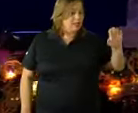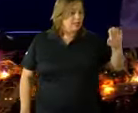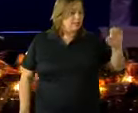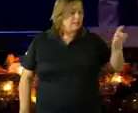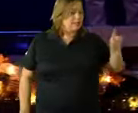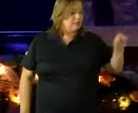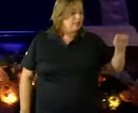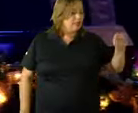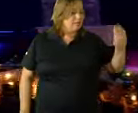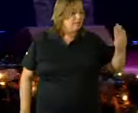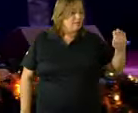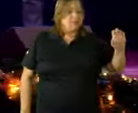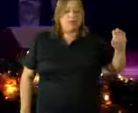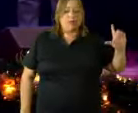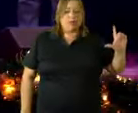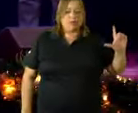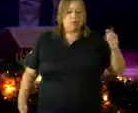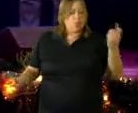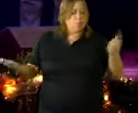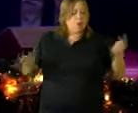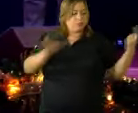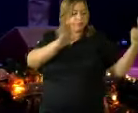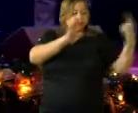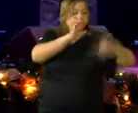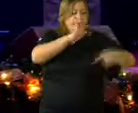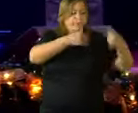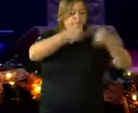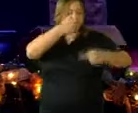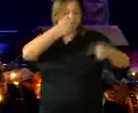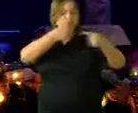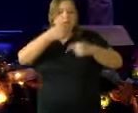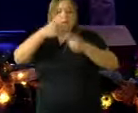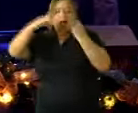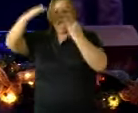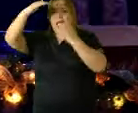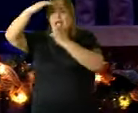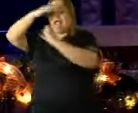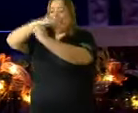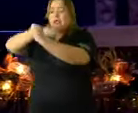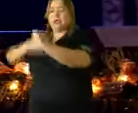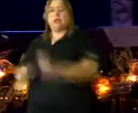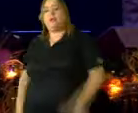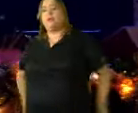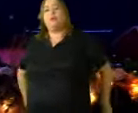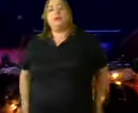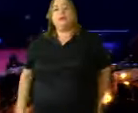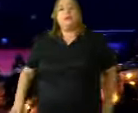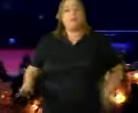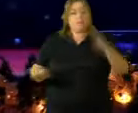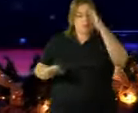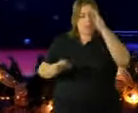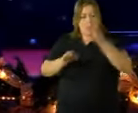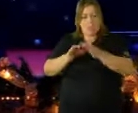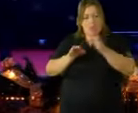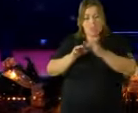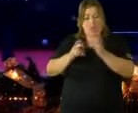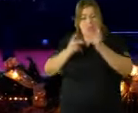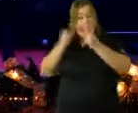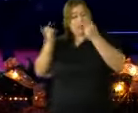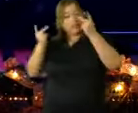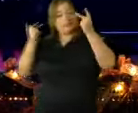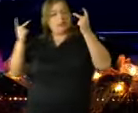los Baales, hagan todo, vamos a hacer un sacrificio. Hermano, eso es fe. Y luego que tuvo aquella